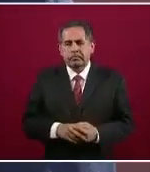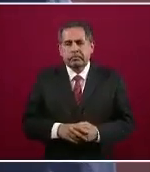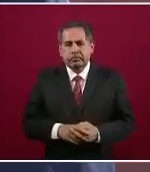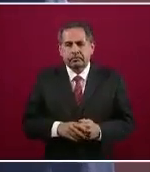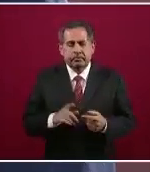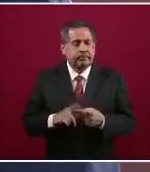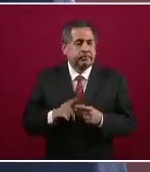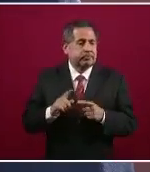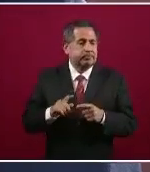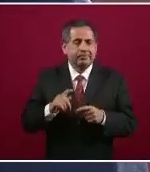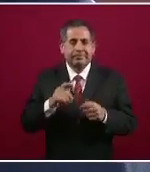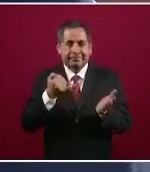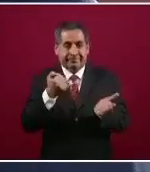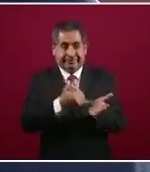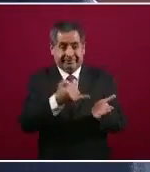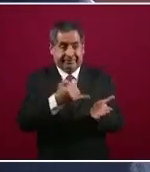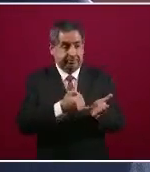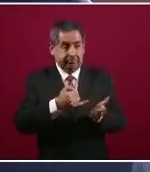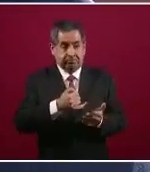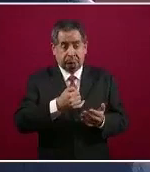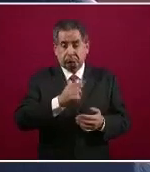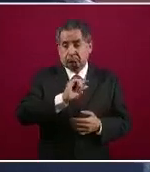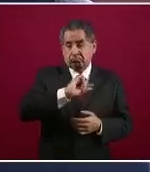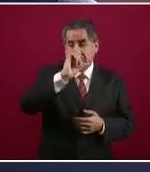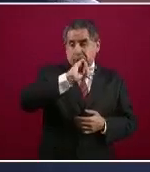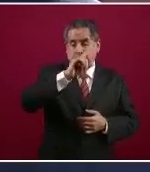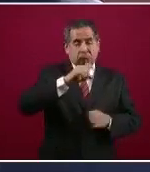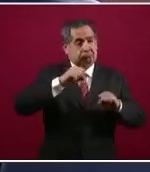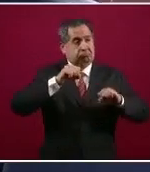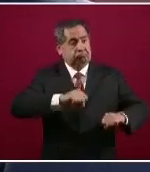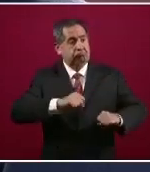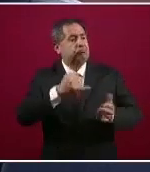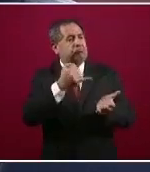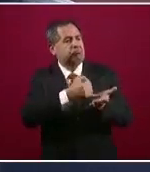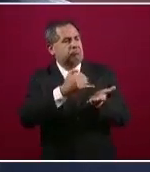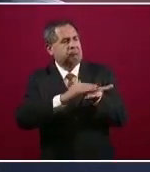la condonación de impuestos a los machuchones.